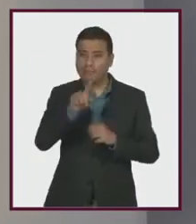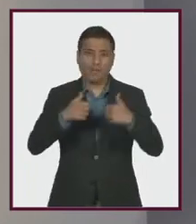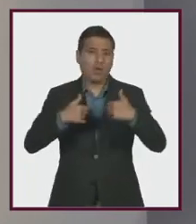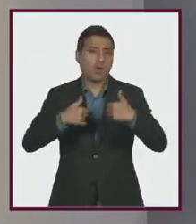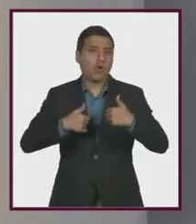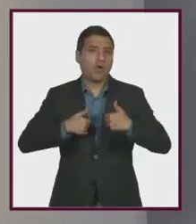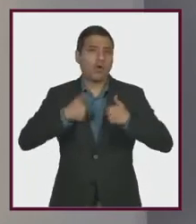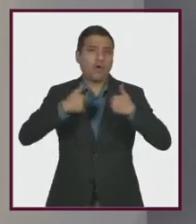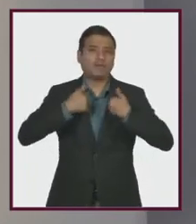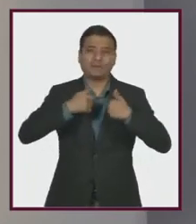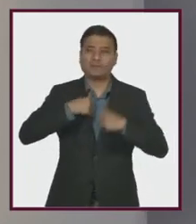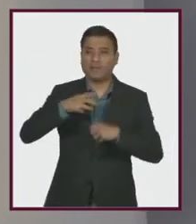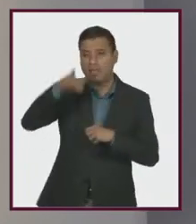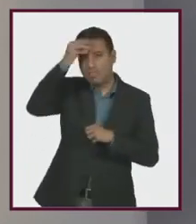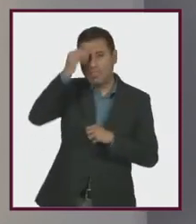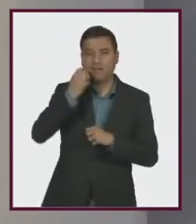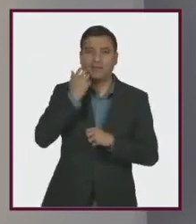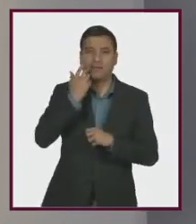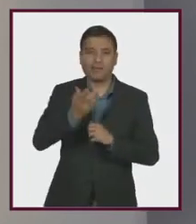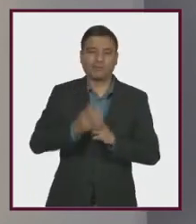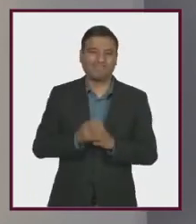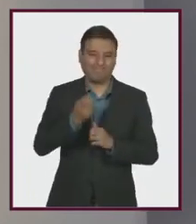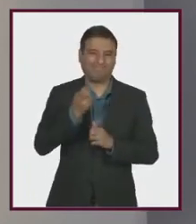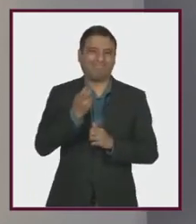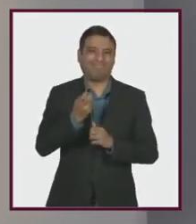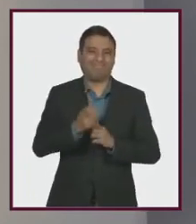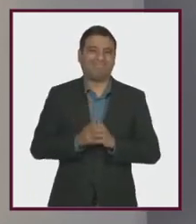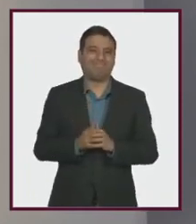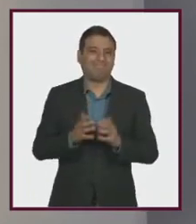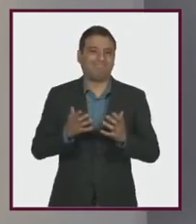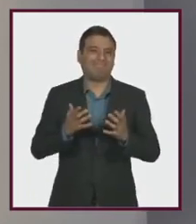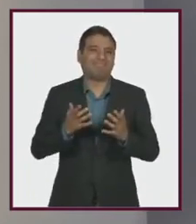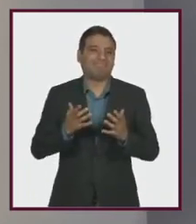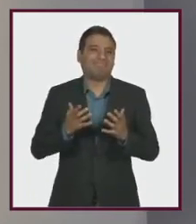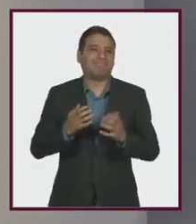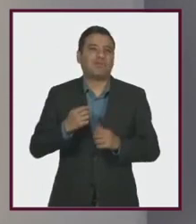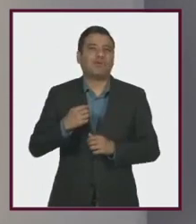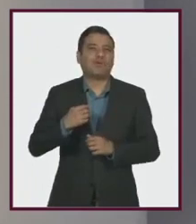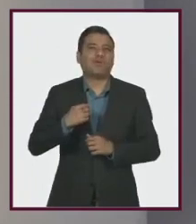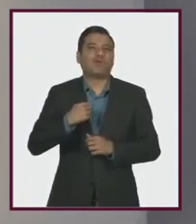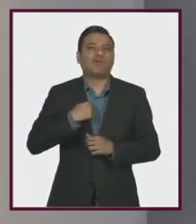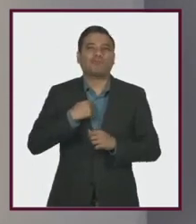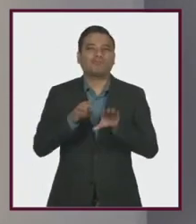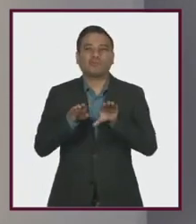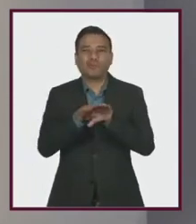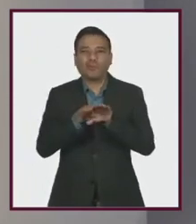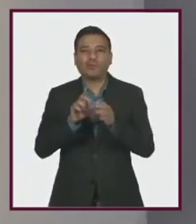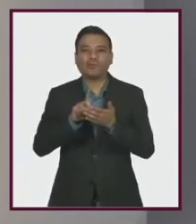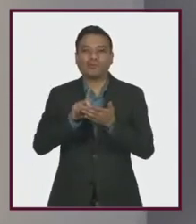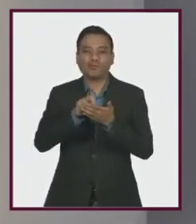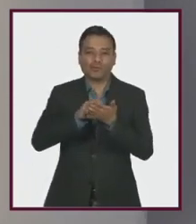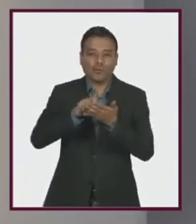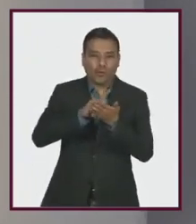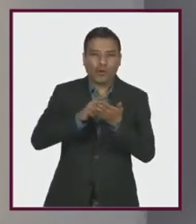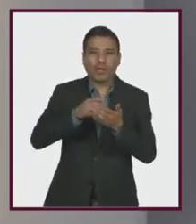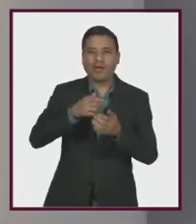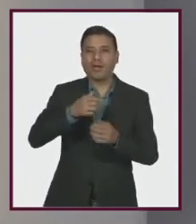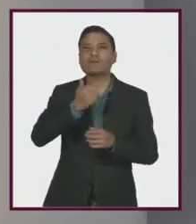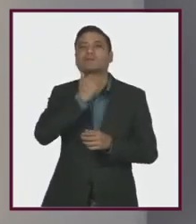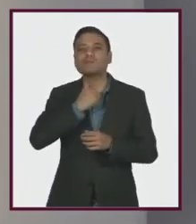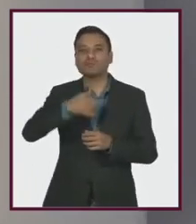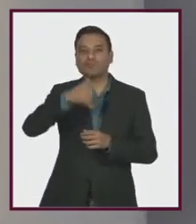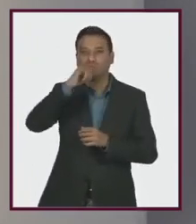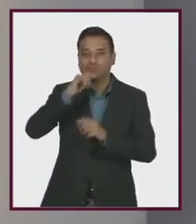Entonces, esa parte social y el valor que yo le doy como individuo a una sustancia va a ser importante. La otra parte importante es